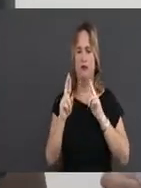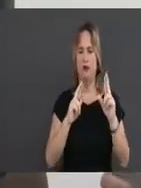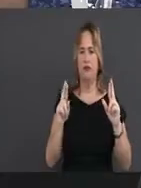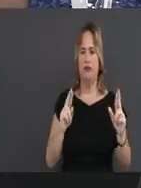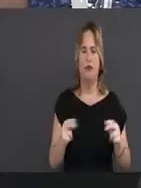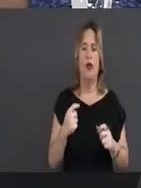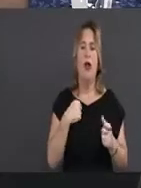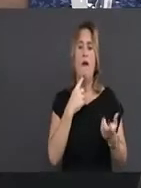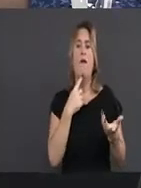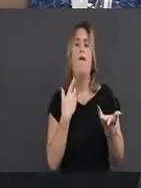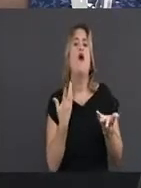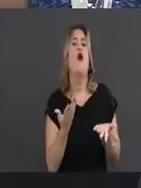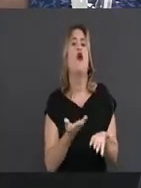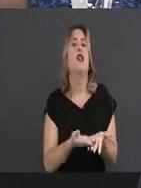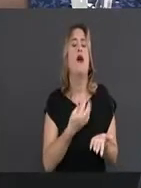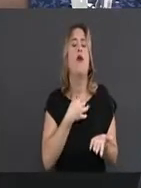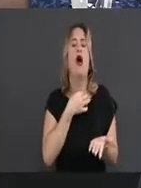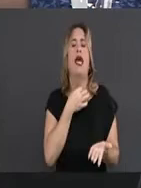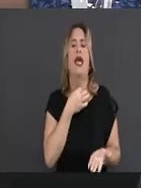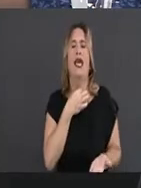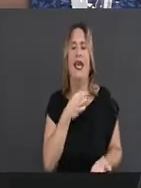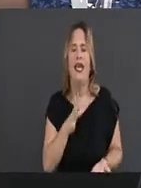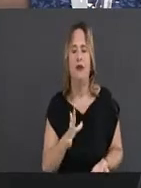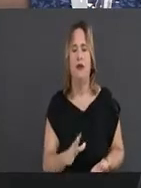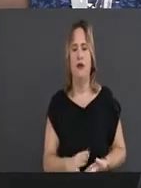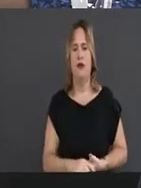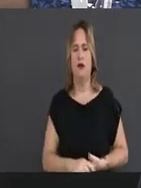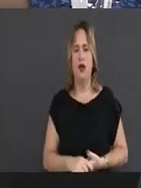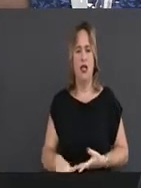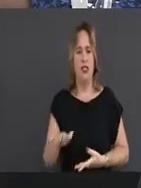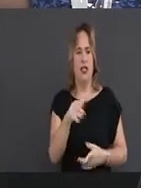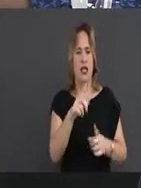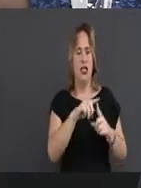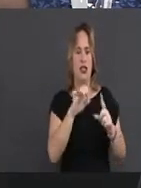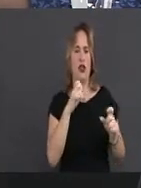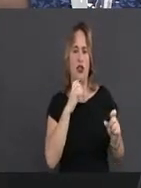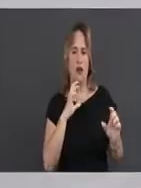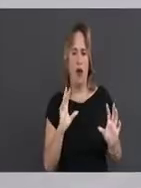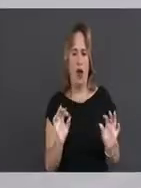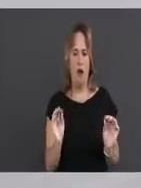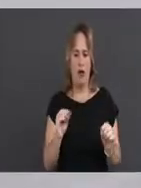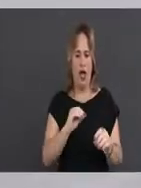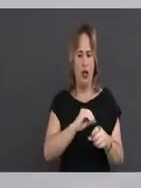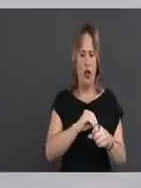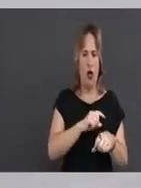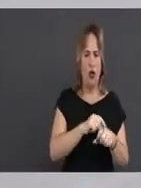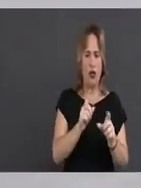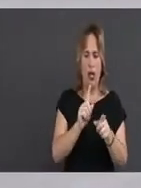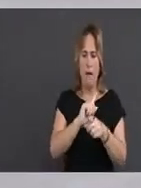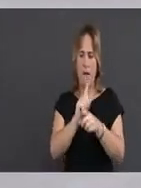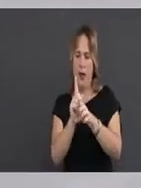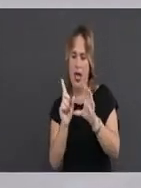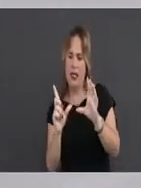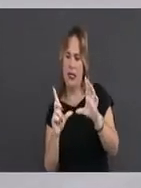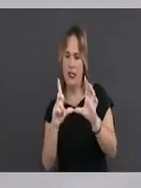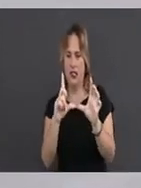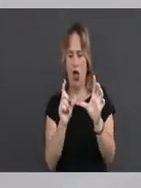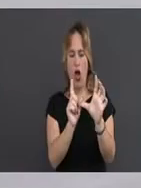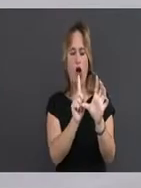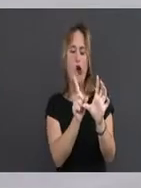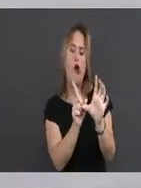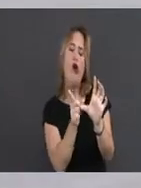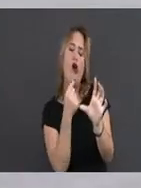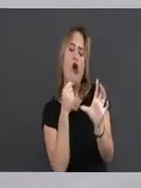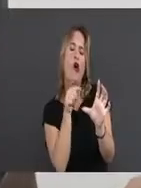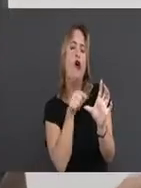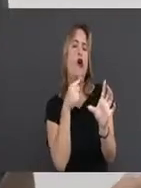que podamos poner ejemplos de estos temas, cómo está, dónde se hace la medición, quién es, porque hay